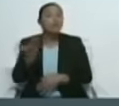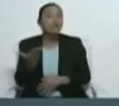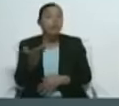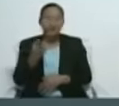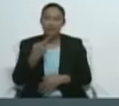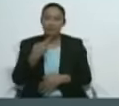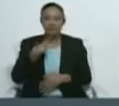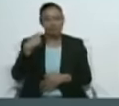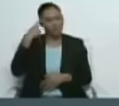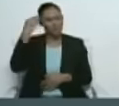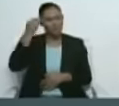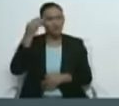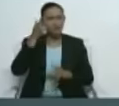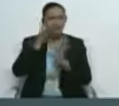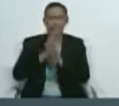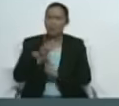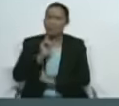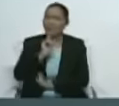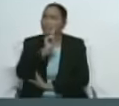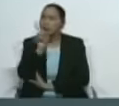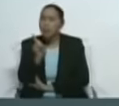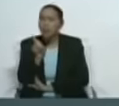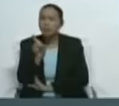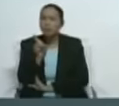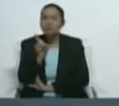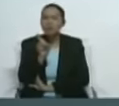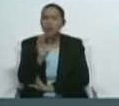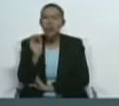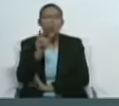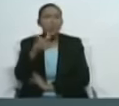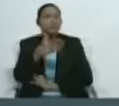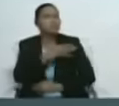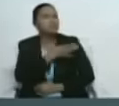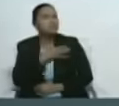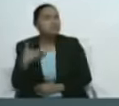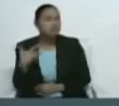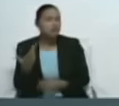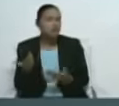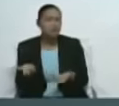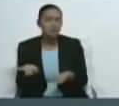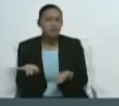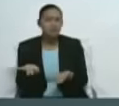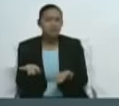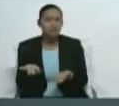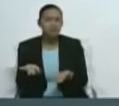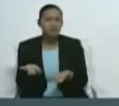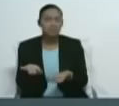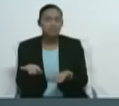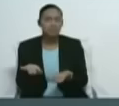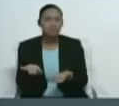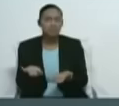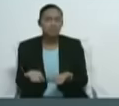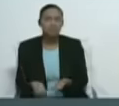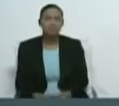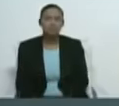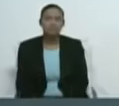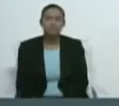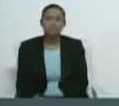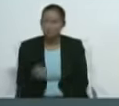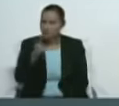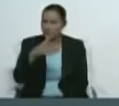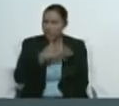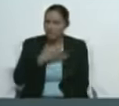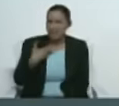siguiente pregunta o es que desean que cumplan el hecho imagínense